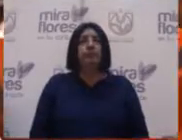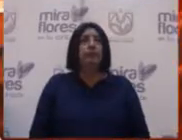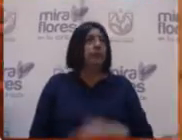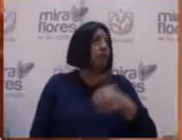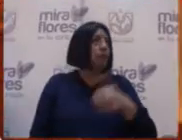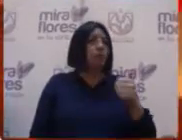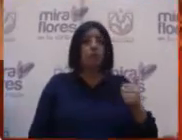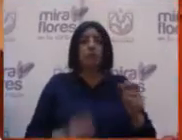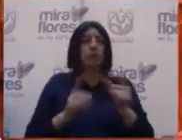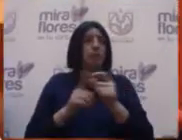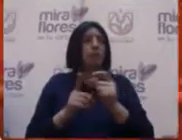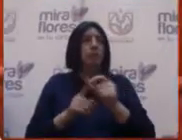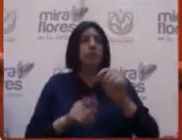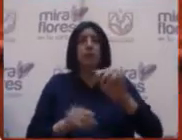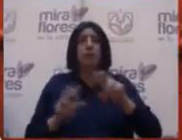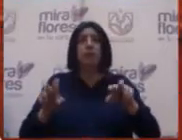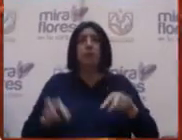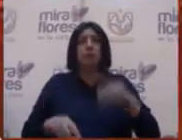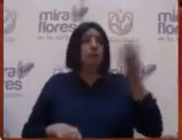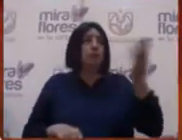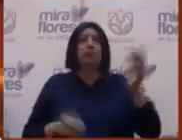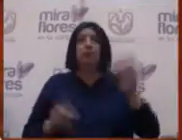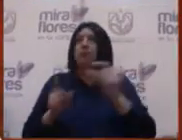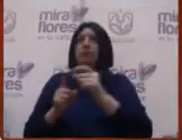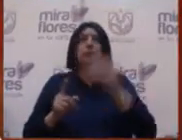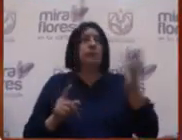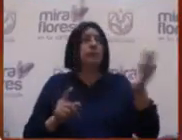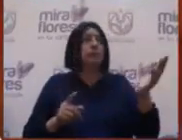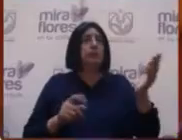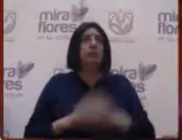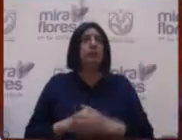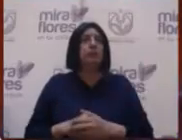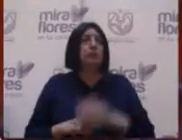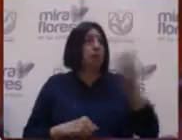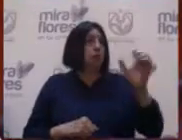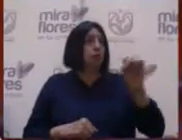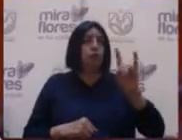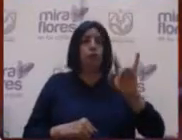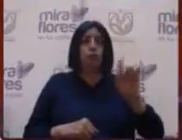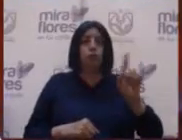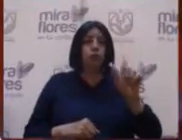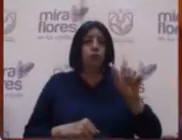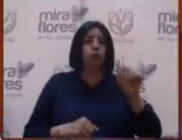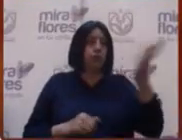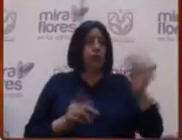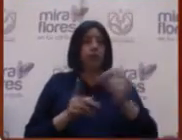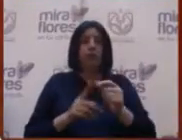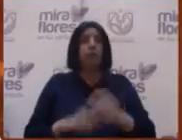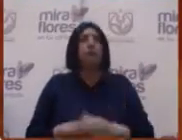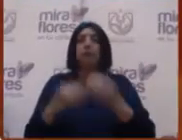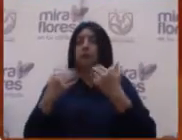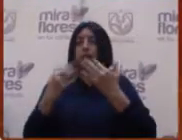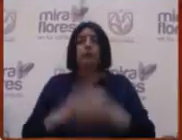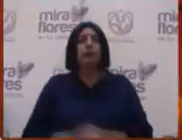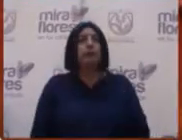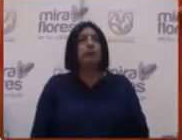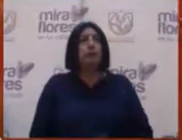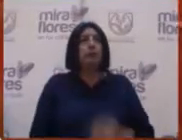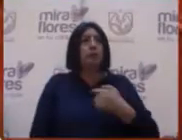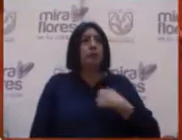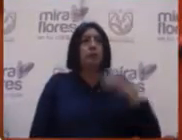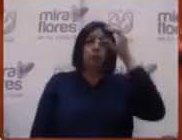¿Alguna otra intervención en mesa? Ofrezco el uso de la palabra. Señor Sousa, tiene la palabra. Gracias. Yo